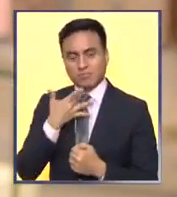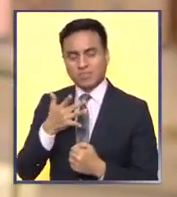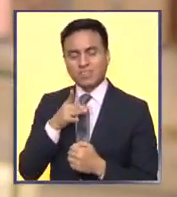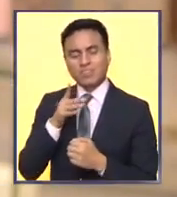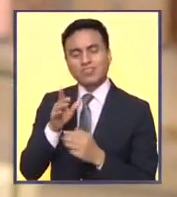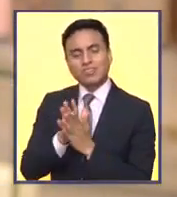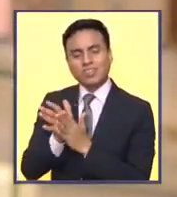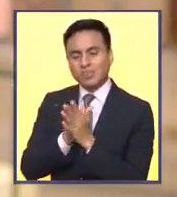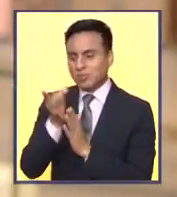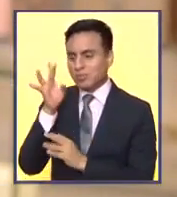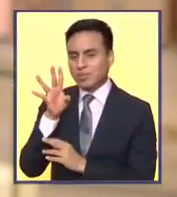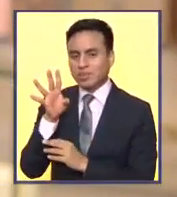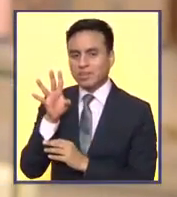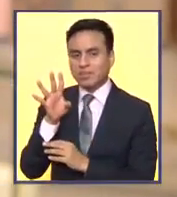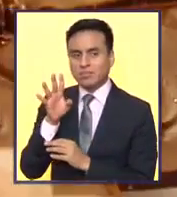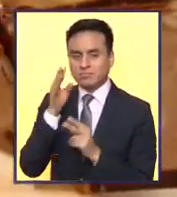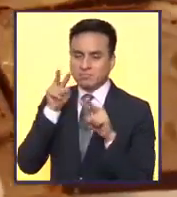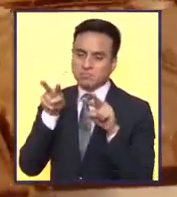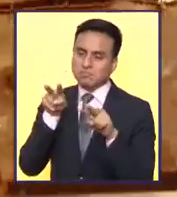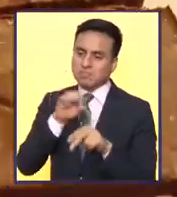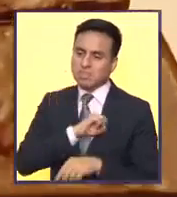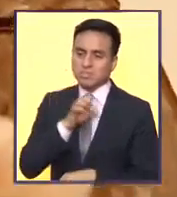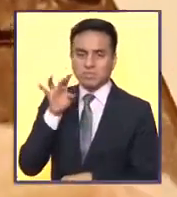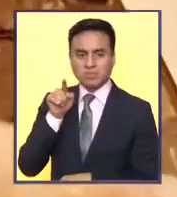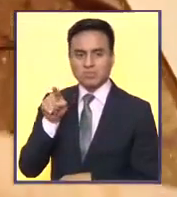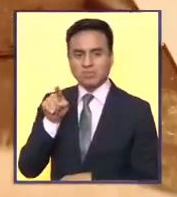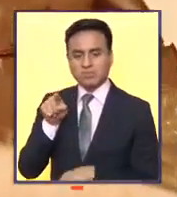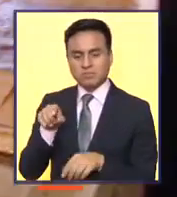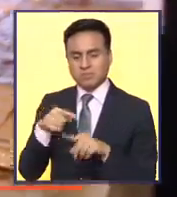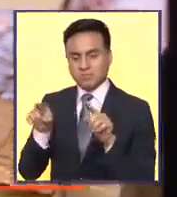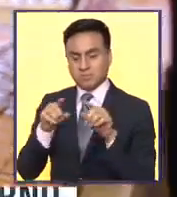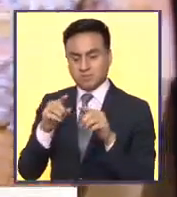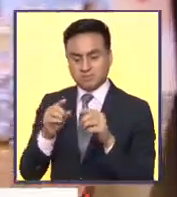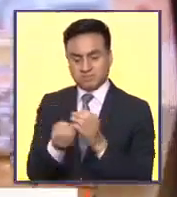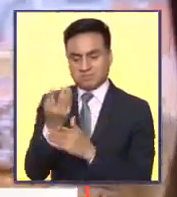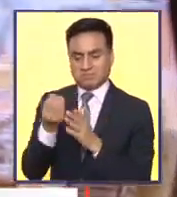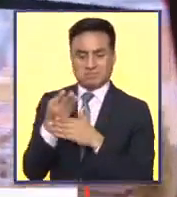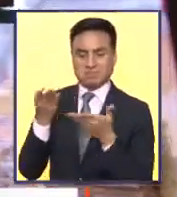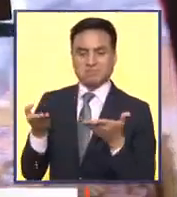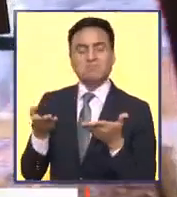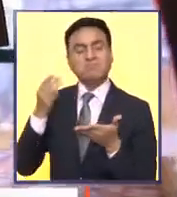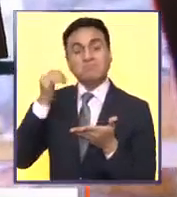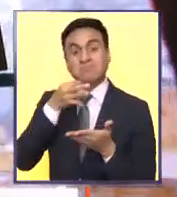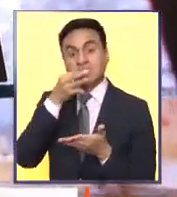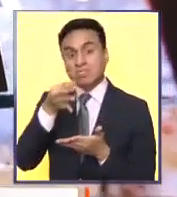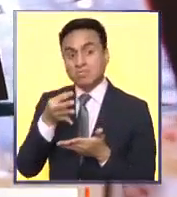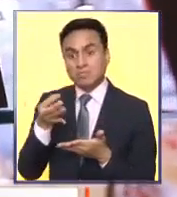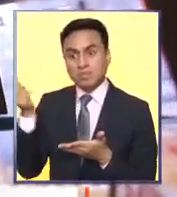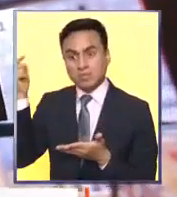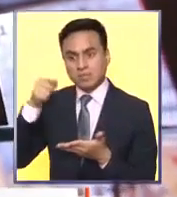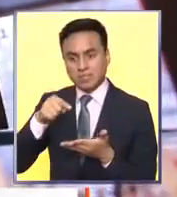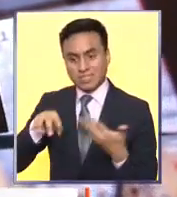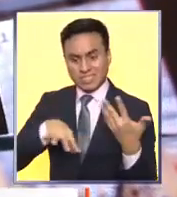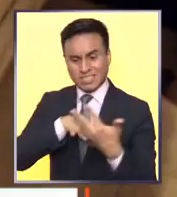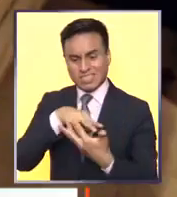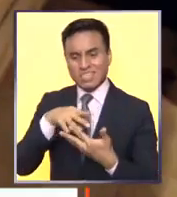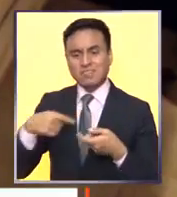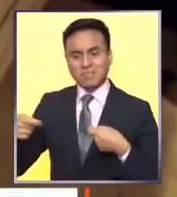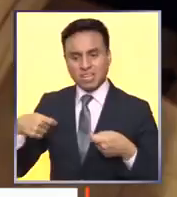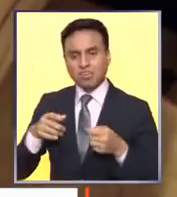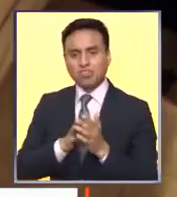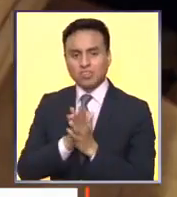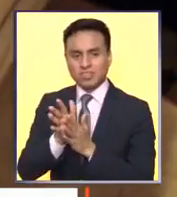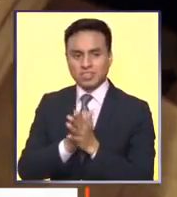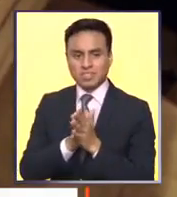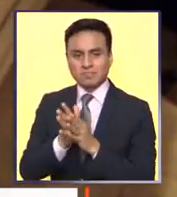chocolatería única desde nuestro punto de vista acá en Santiago. Estamos rompiendo esquemas. Siempre hemos dicho que queríamos venir a desordenar un poco el mercado de la chocolatería